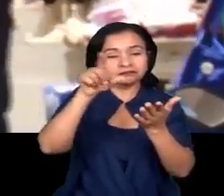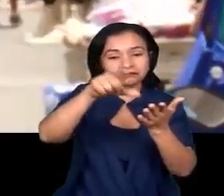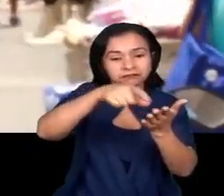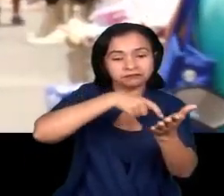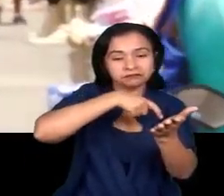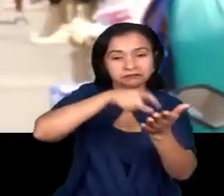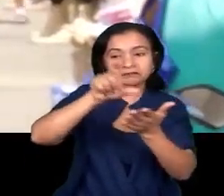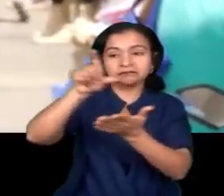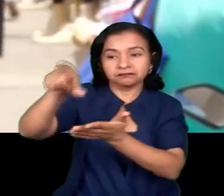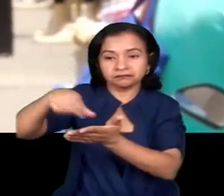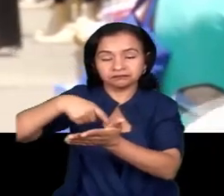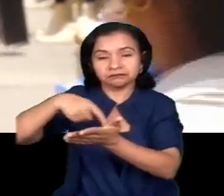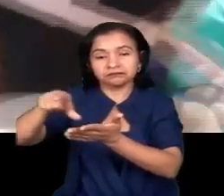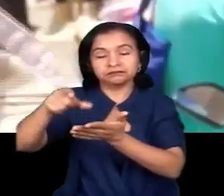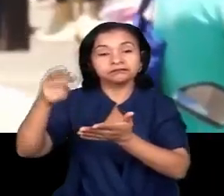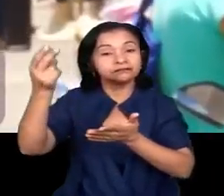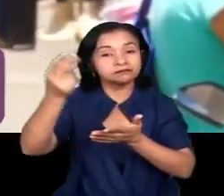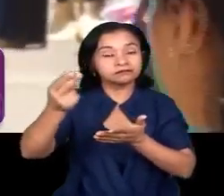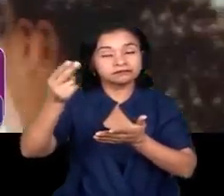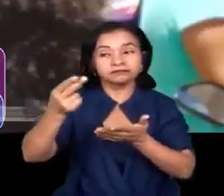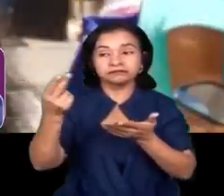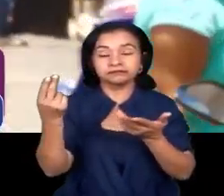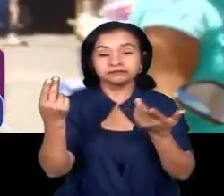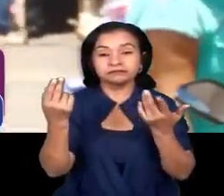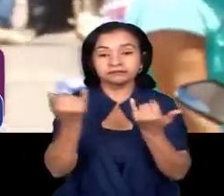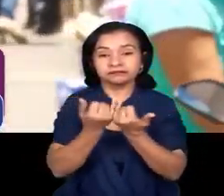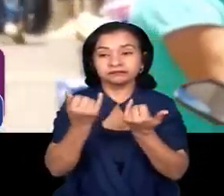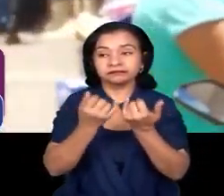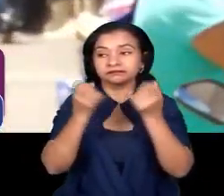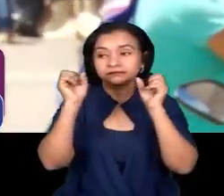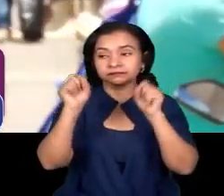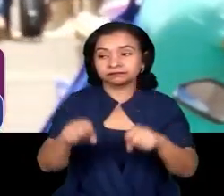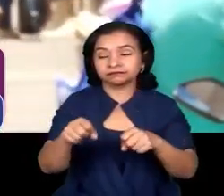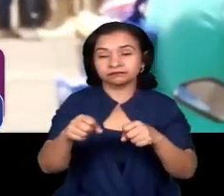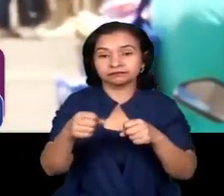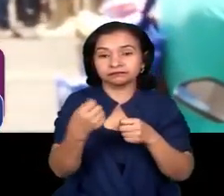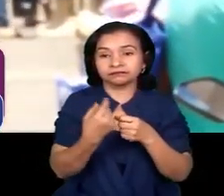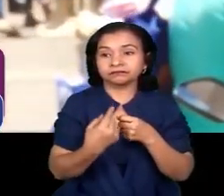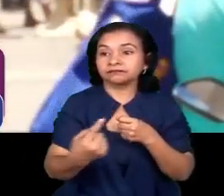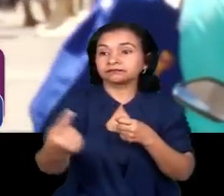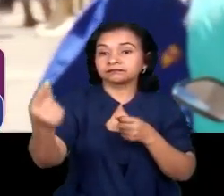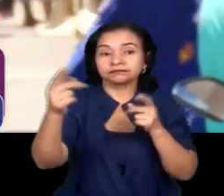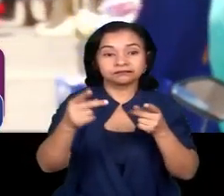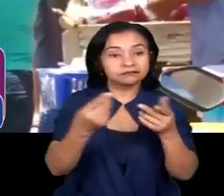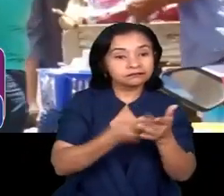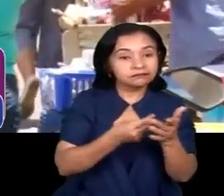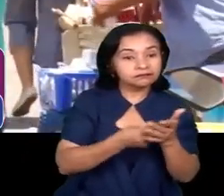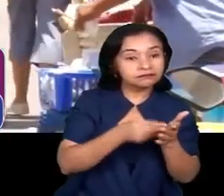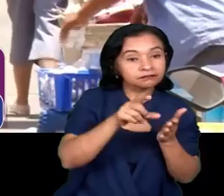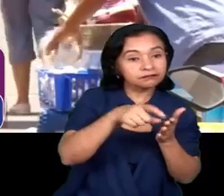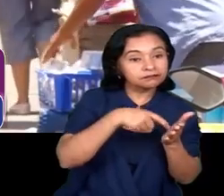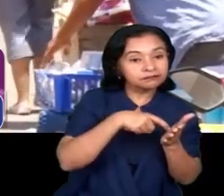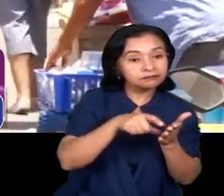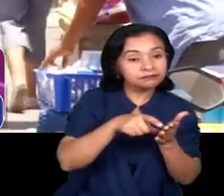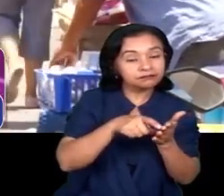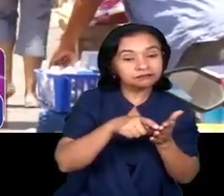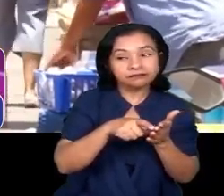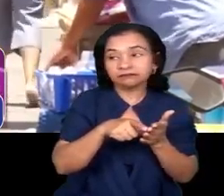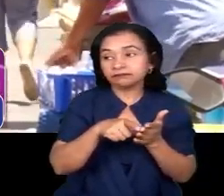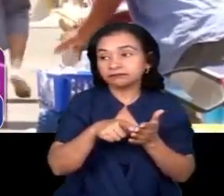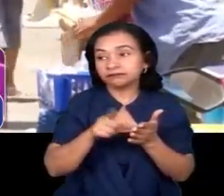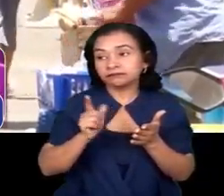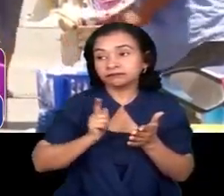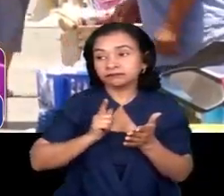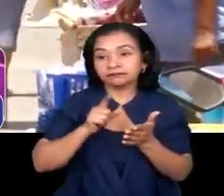haya esa herramienta que podamos no dejar ir al comprador. Porque hay compradores que donde a mí me dicen,